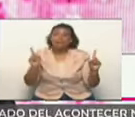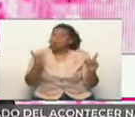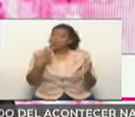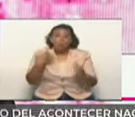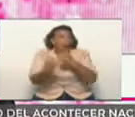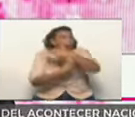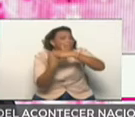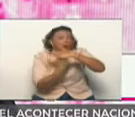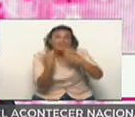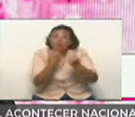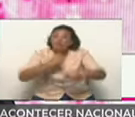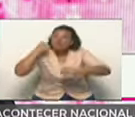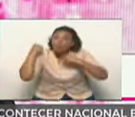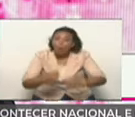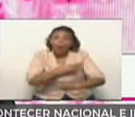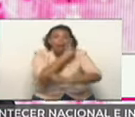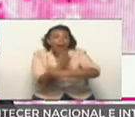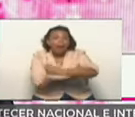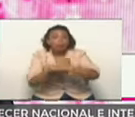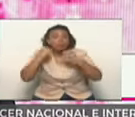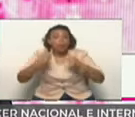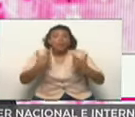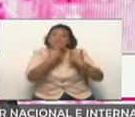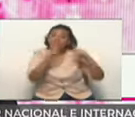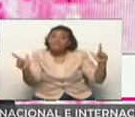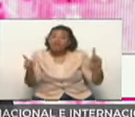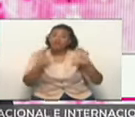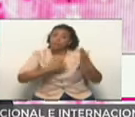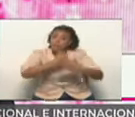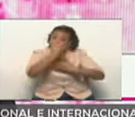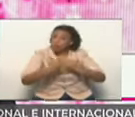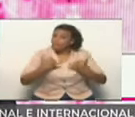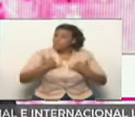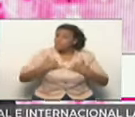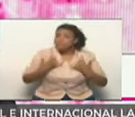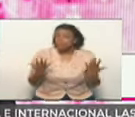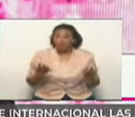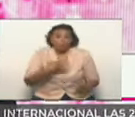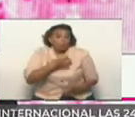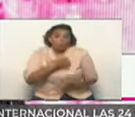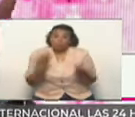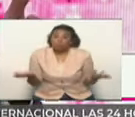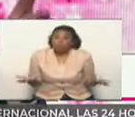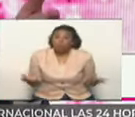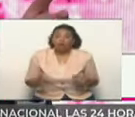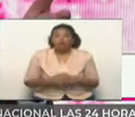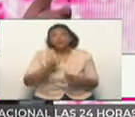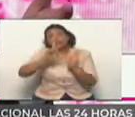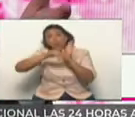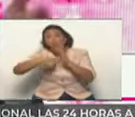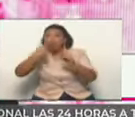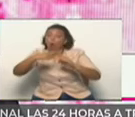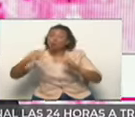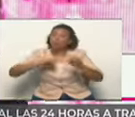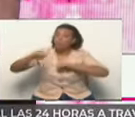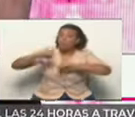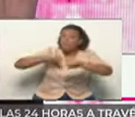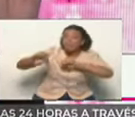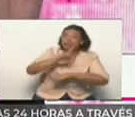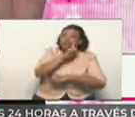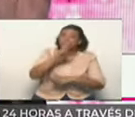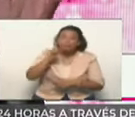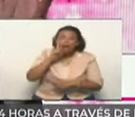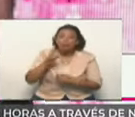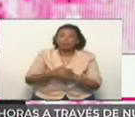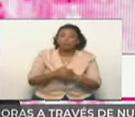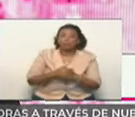base económica para consolidar un proyecto alternativo para la humanidad. Luego surgió otro gran movimiento que se llama